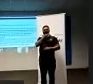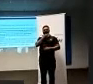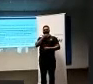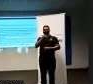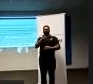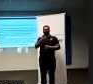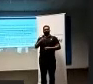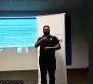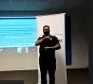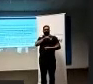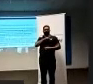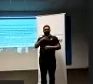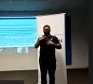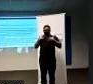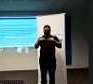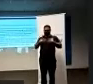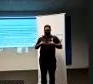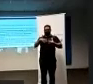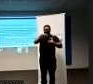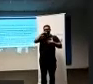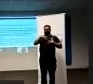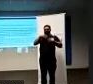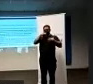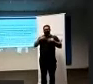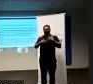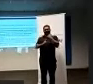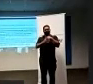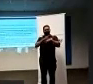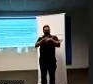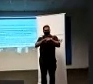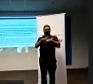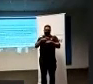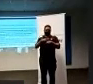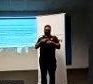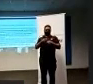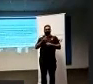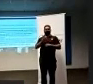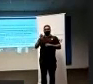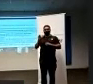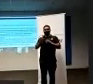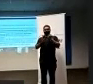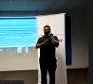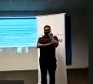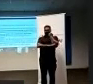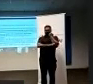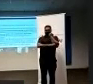reacción alérgica inmediata a cualquier gravedad a una dosis previa de esta vacuna de ARN mensajero o alguno de los componentes de la vacuna, como por ejemplo